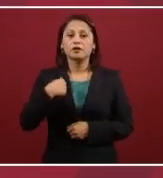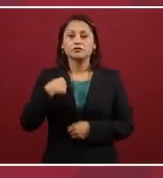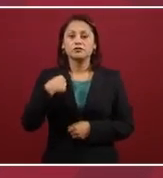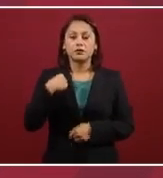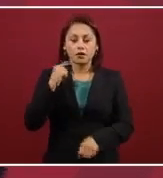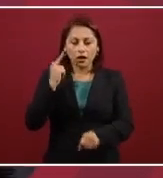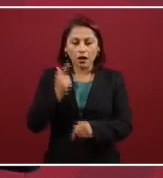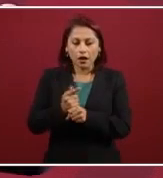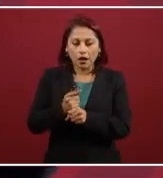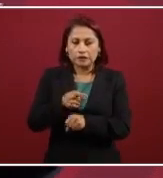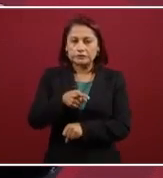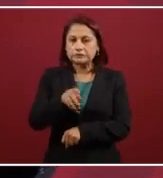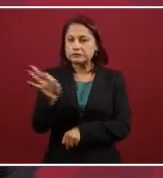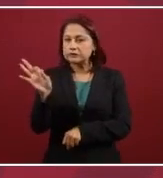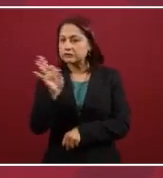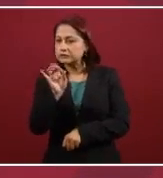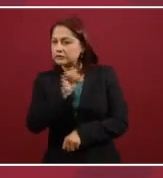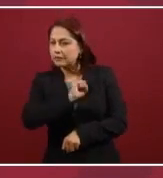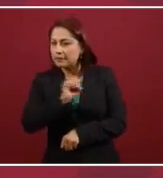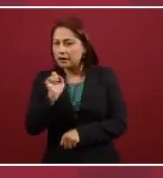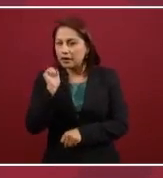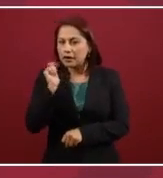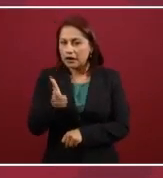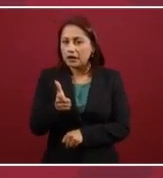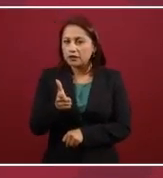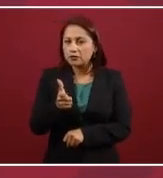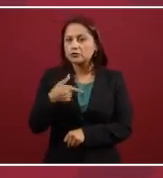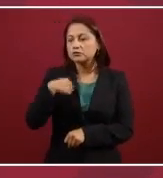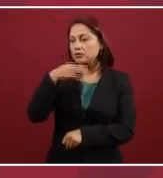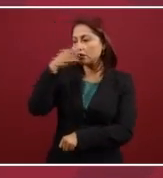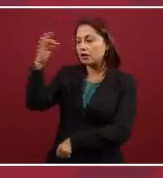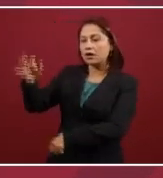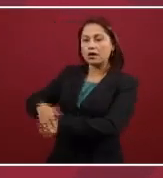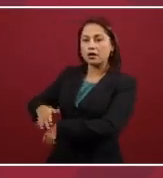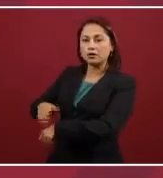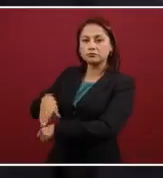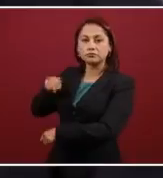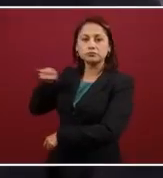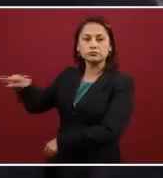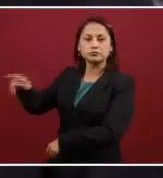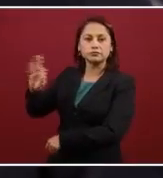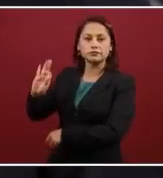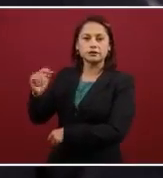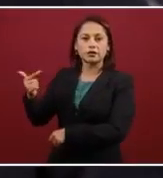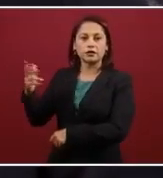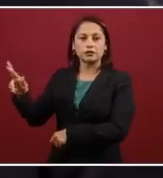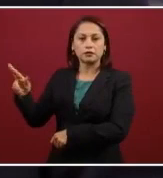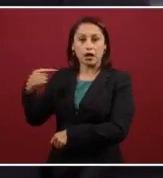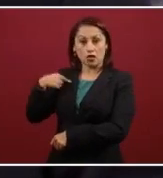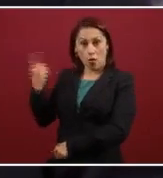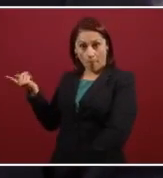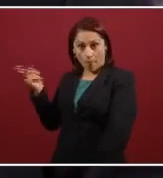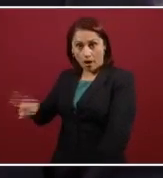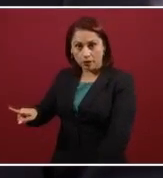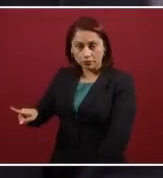delito, enviar a la Fiscalía, sin consignas.